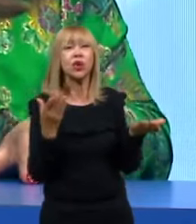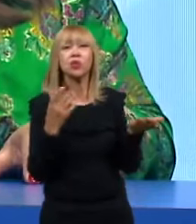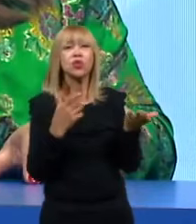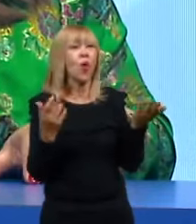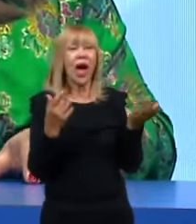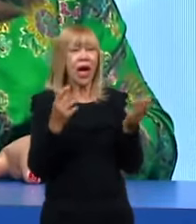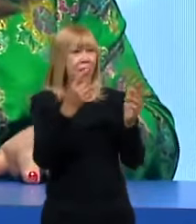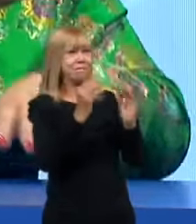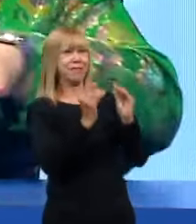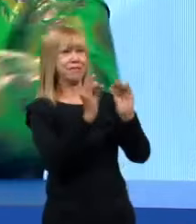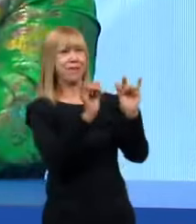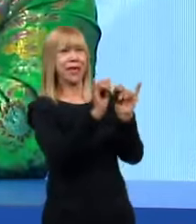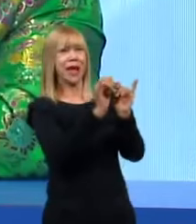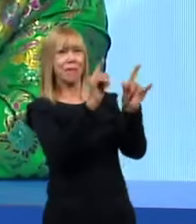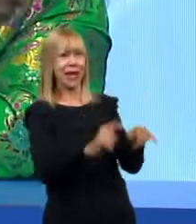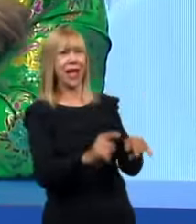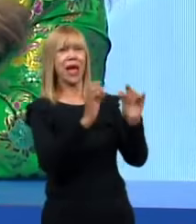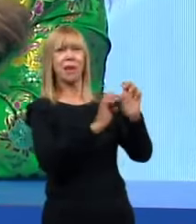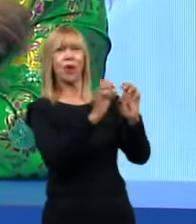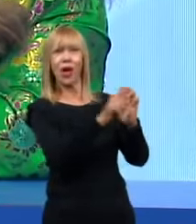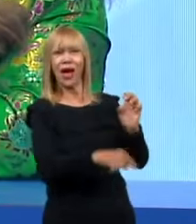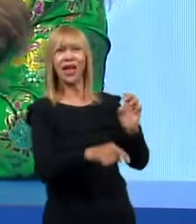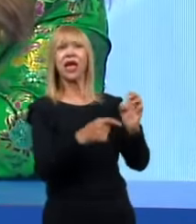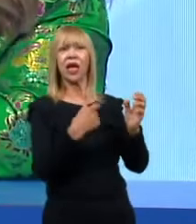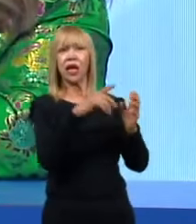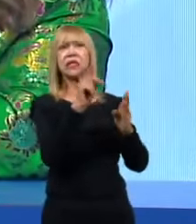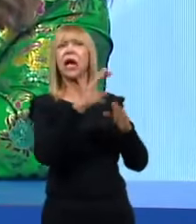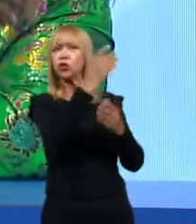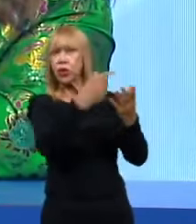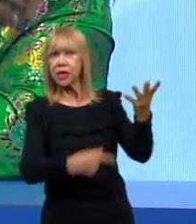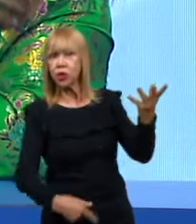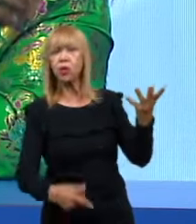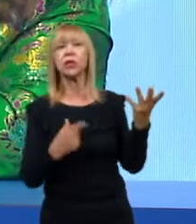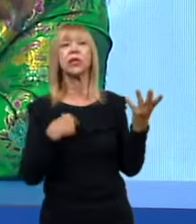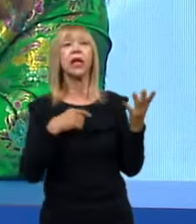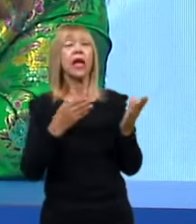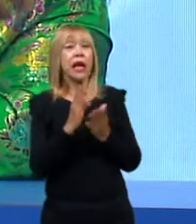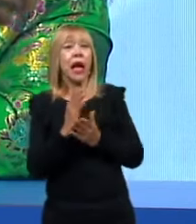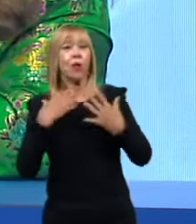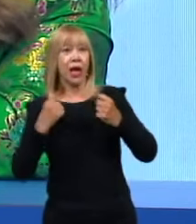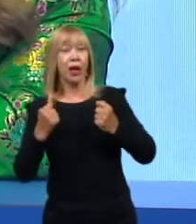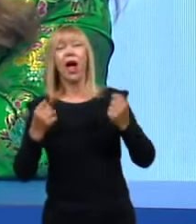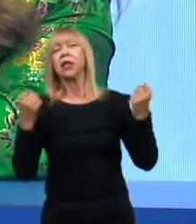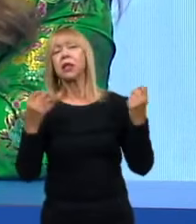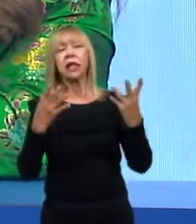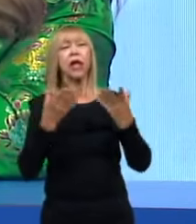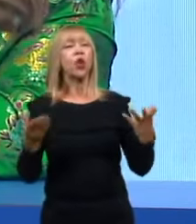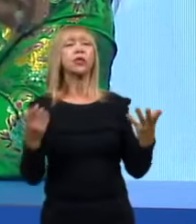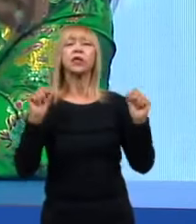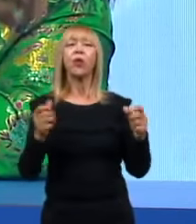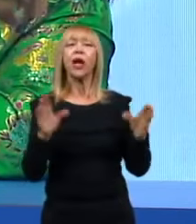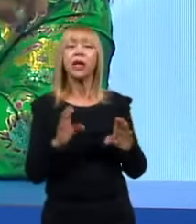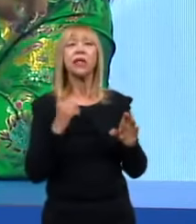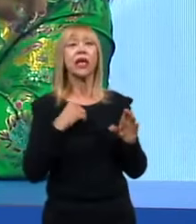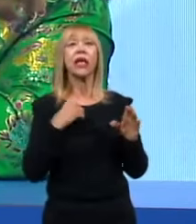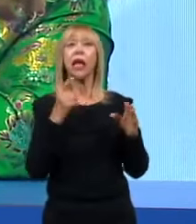unas métricas para evaluar que se efectúen todo este tipo de cosas. En el campo de la salud hay tanto que se puede hacer y